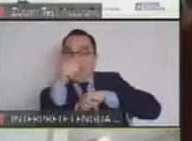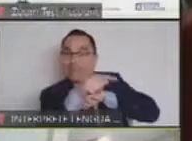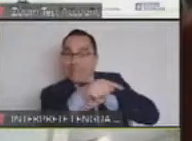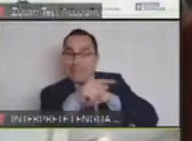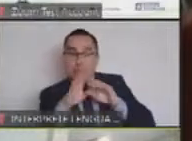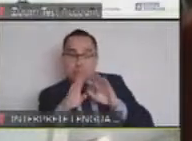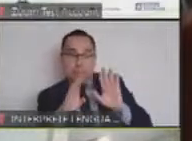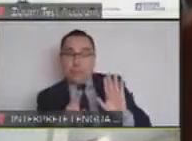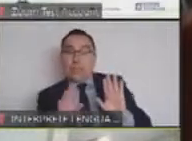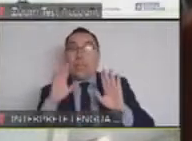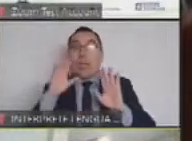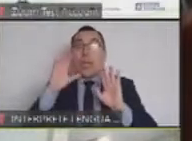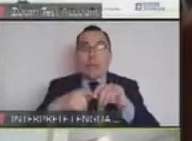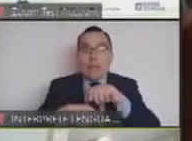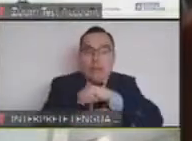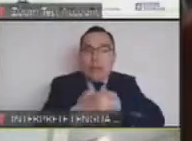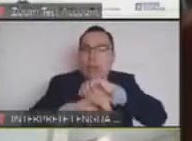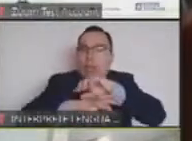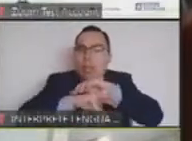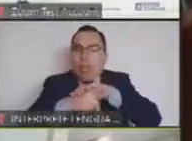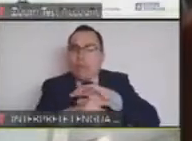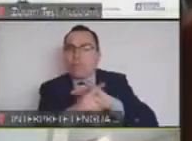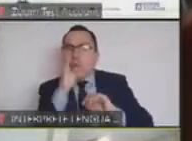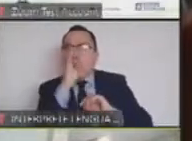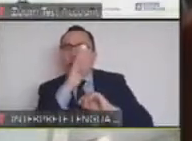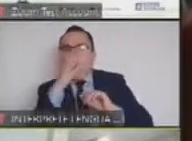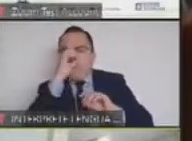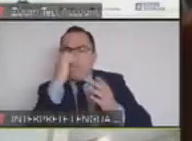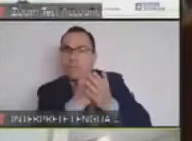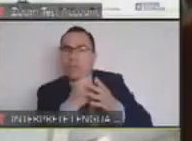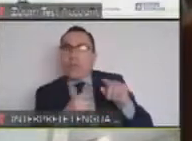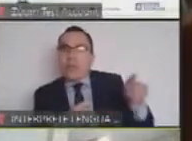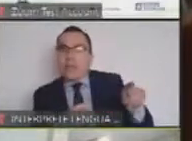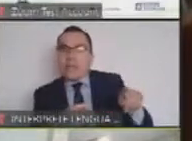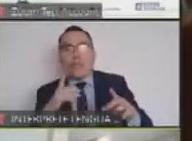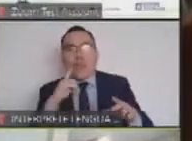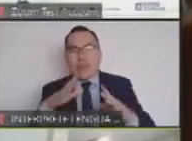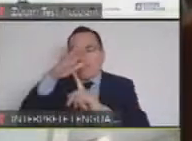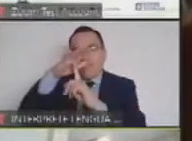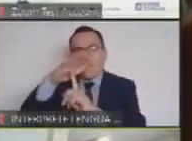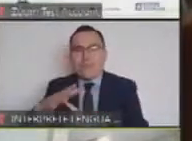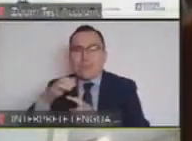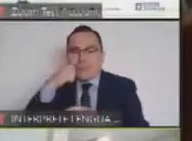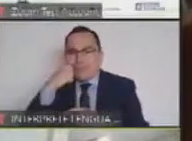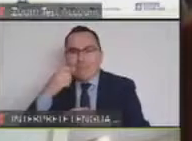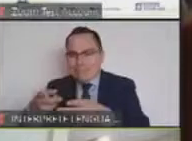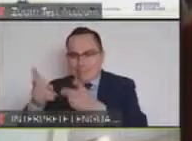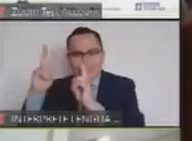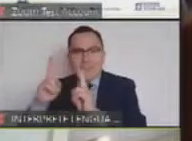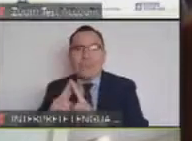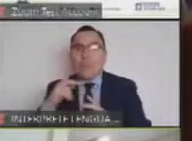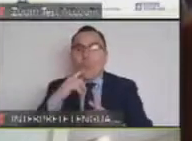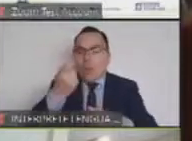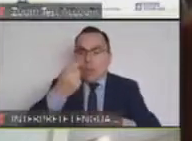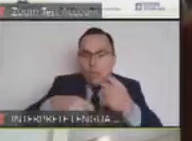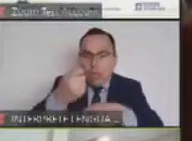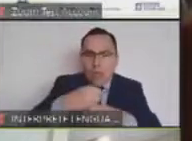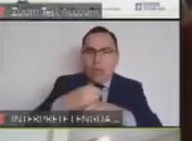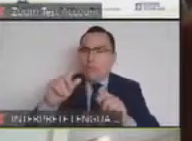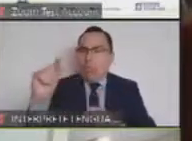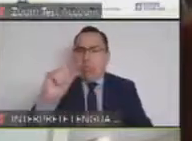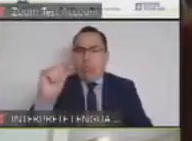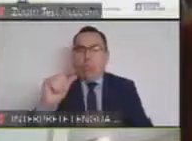la corrupción da pie a violaciones de los derechos humanos, distorsiona los mercados, menoscaba la calidad de